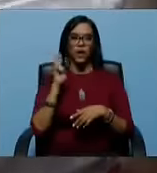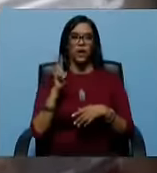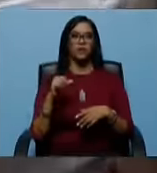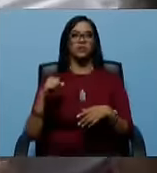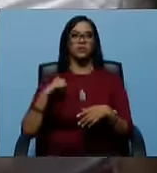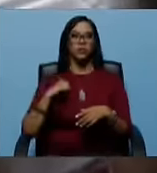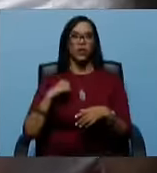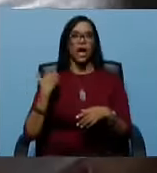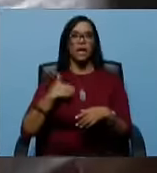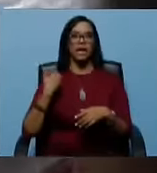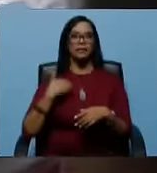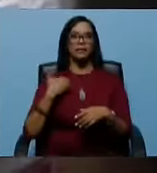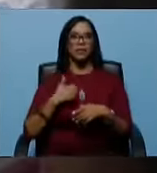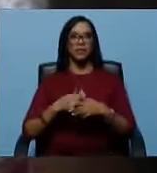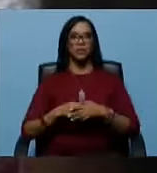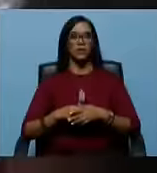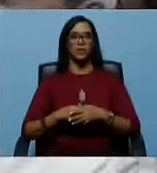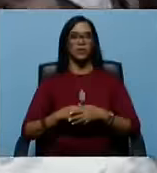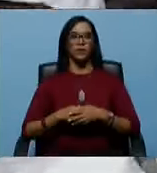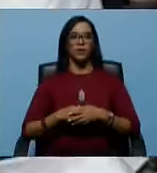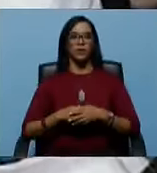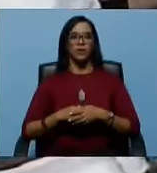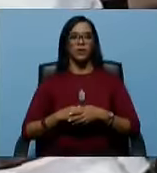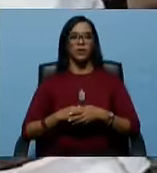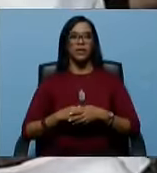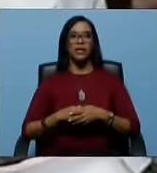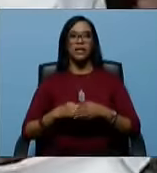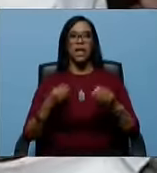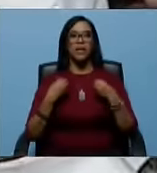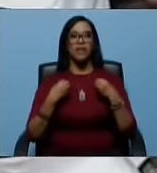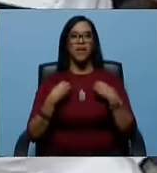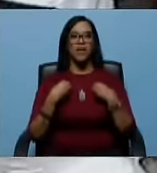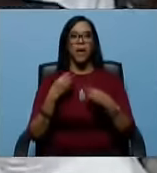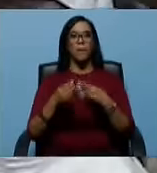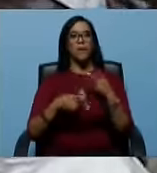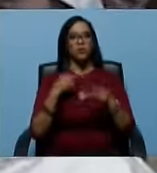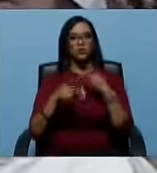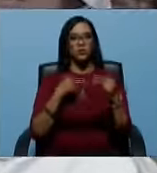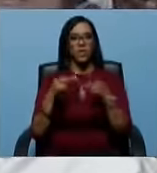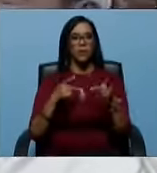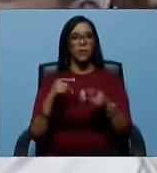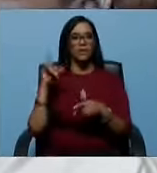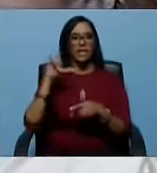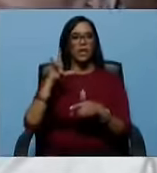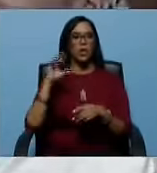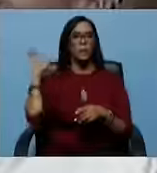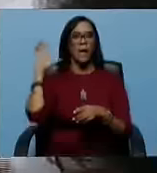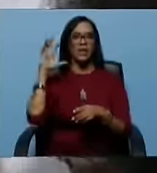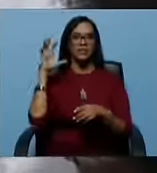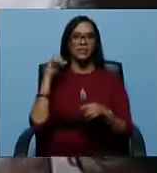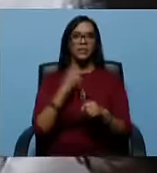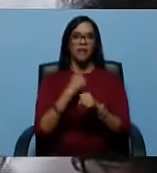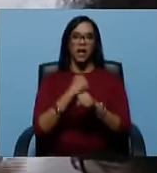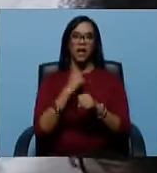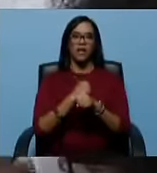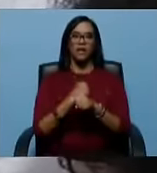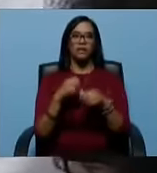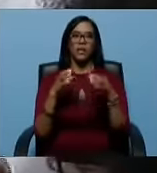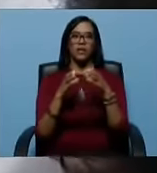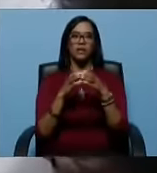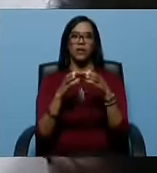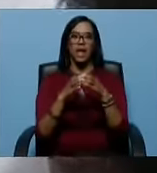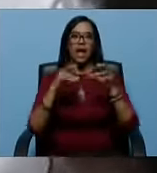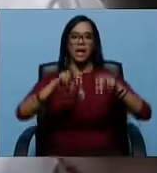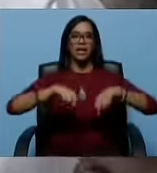argentinos que vivimos y producimos este querido país, trabajadores y trabajadoras, están en los sectores